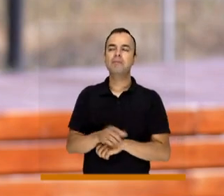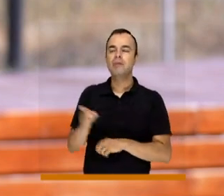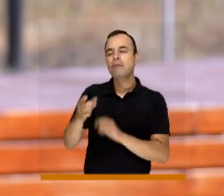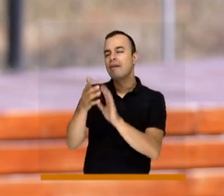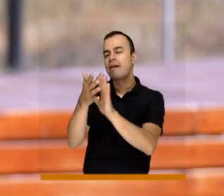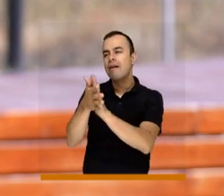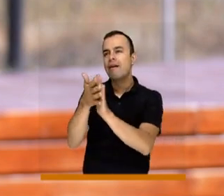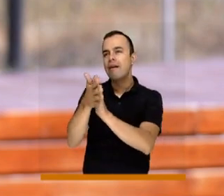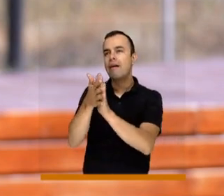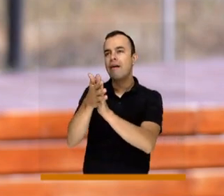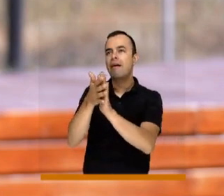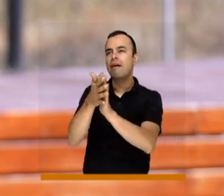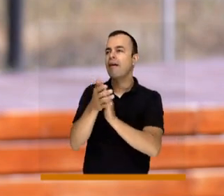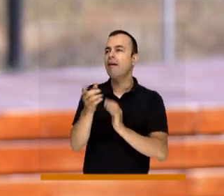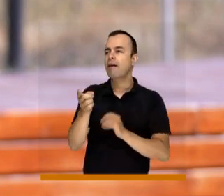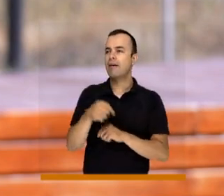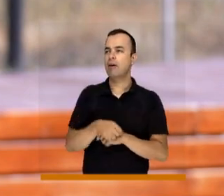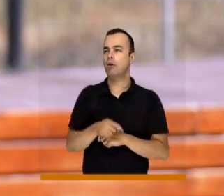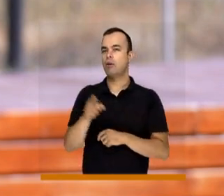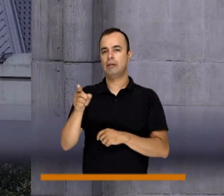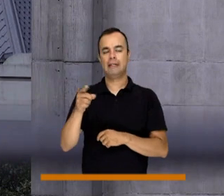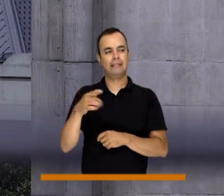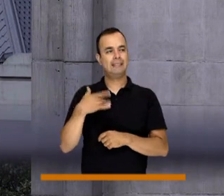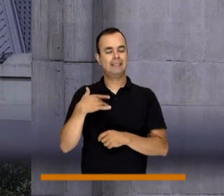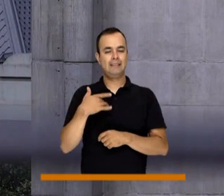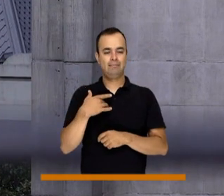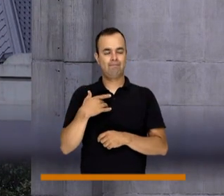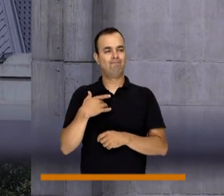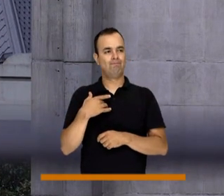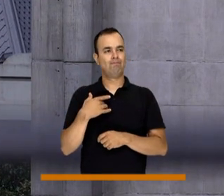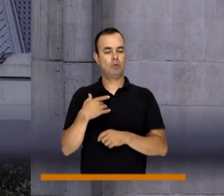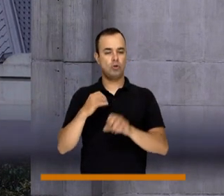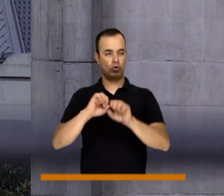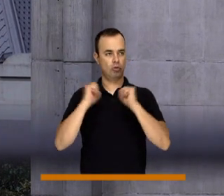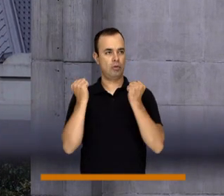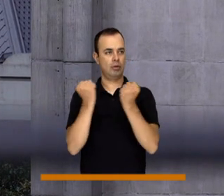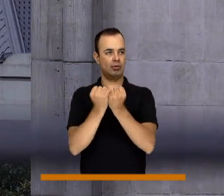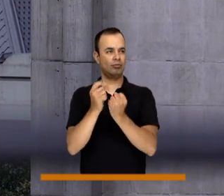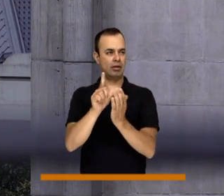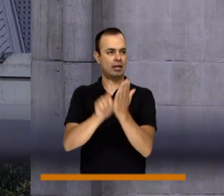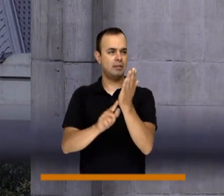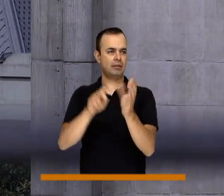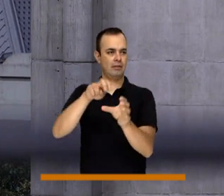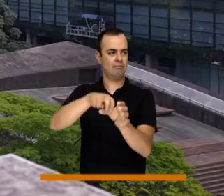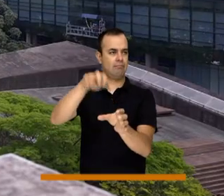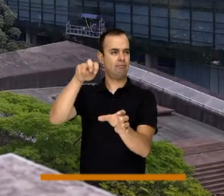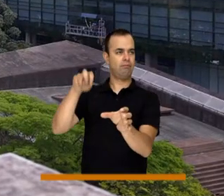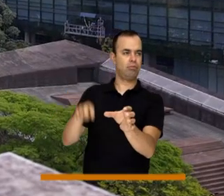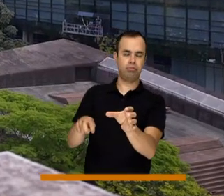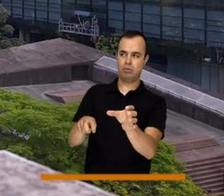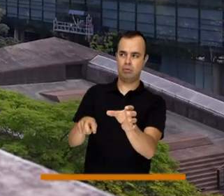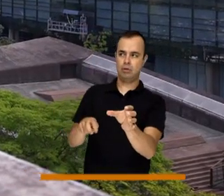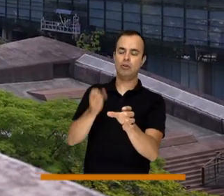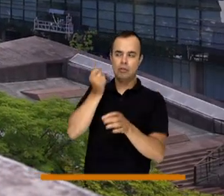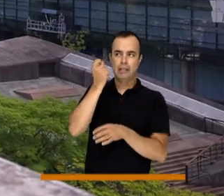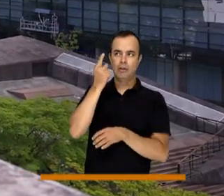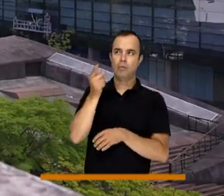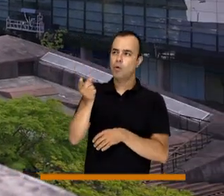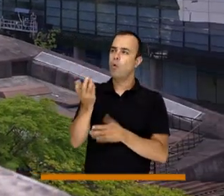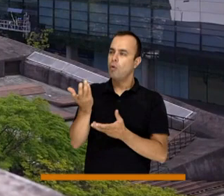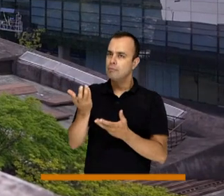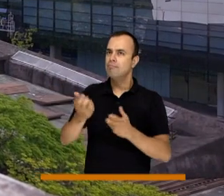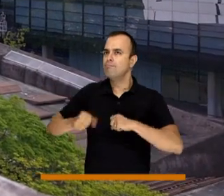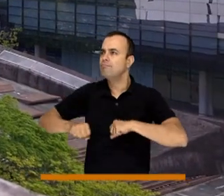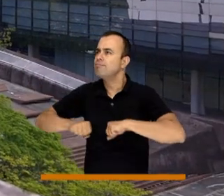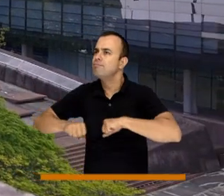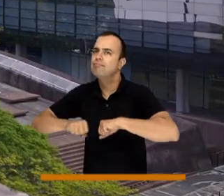el día de hoy, contémosle a los ciudadanos que si bien usted decidió no estar en la lista para consejo u otra corporación, la actividad